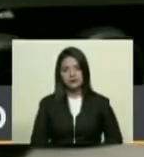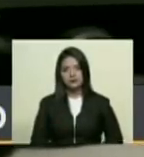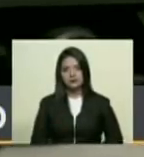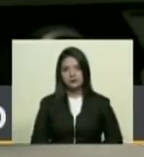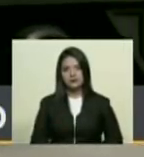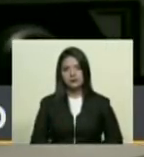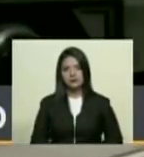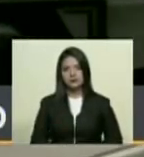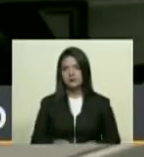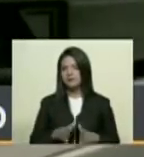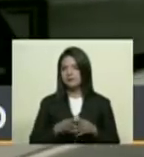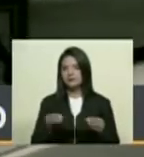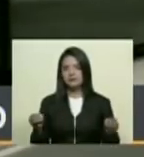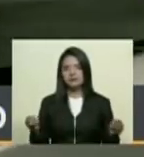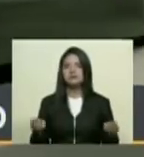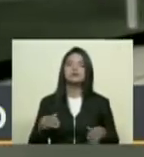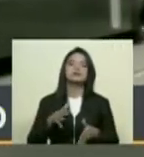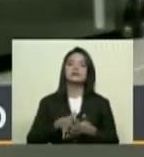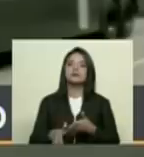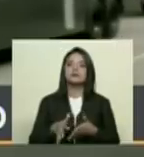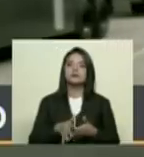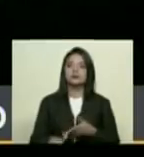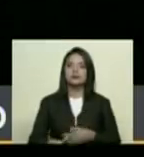todo lo que tiene que ver con